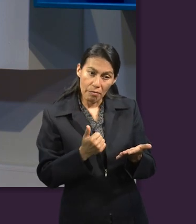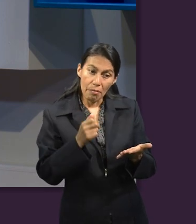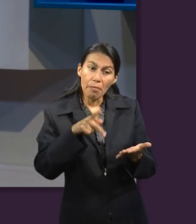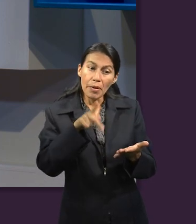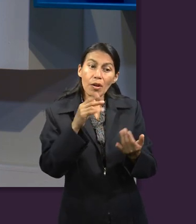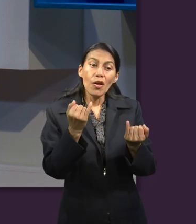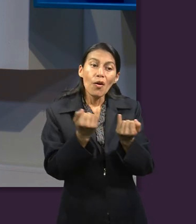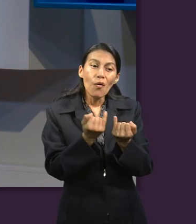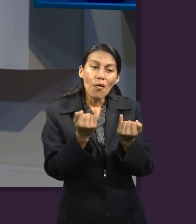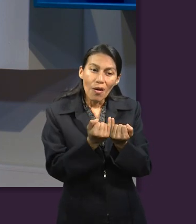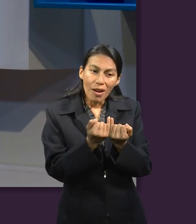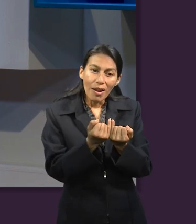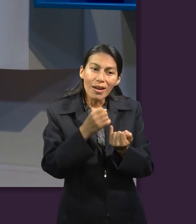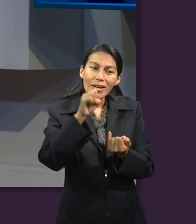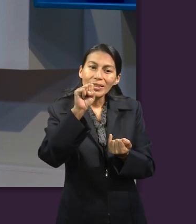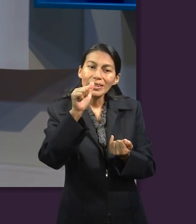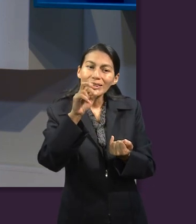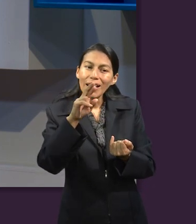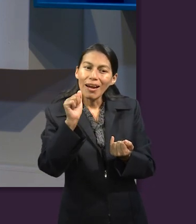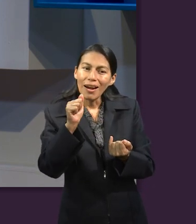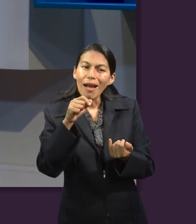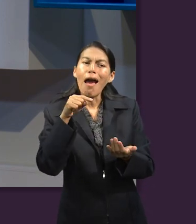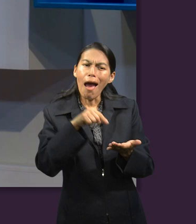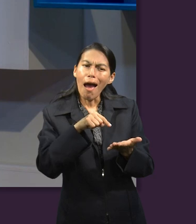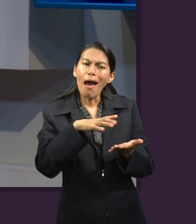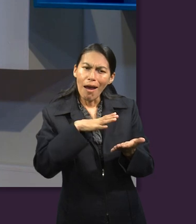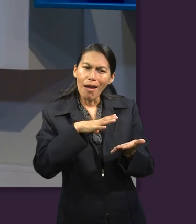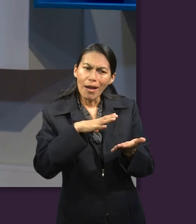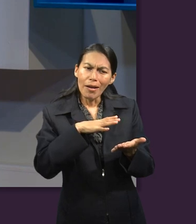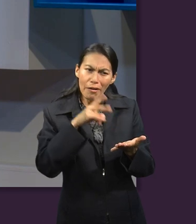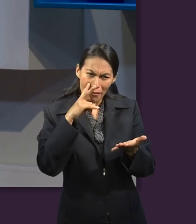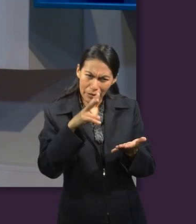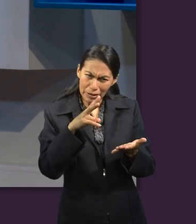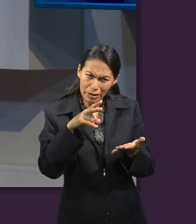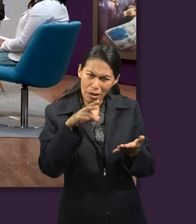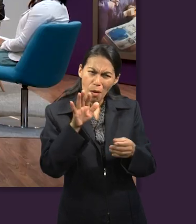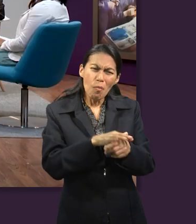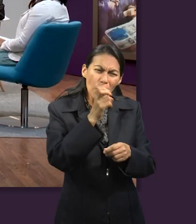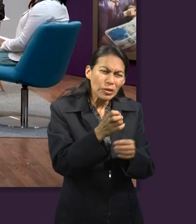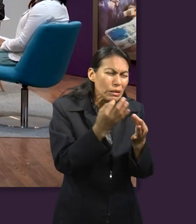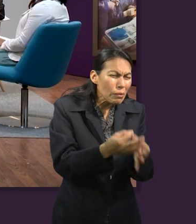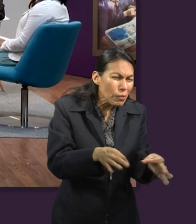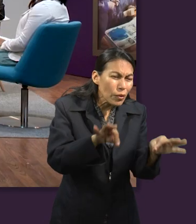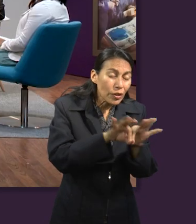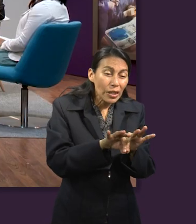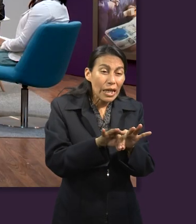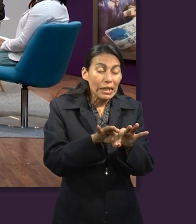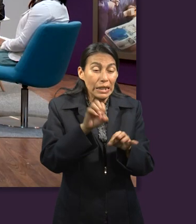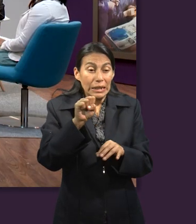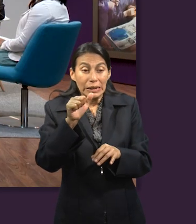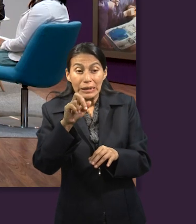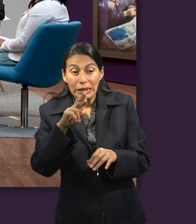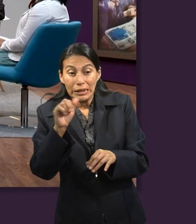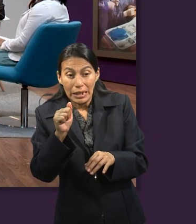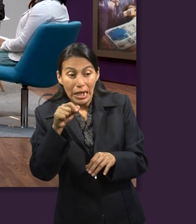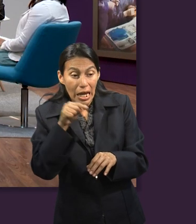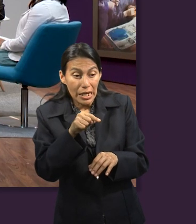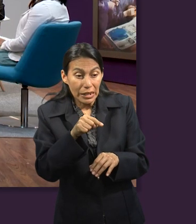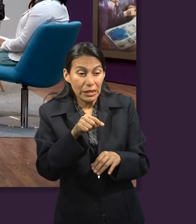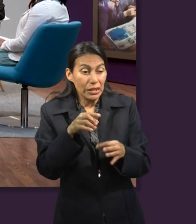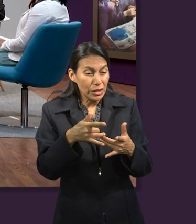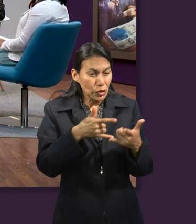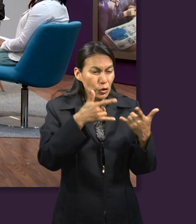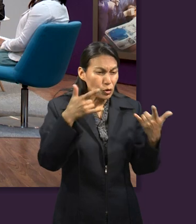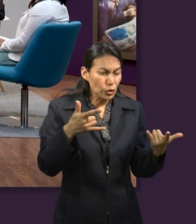menciona abraham sino también hace énfasis en sara vemos entonces la importancia de sara en